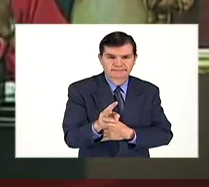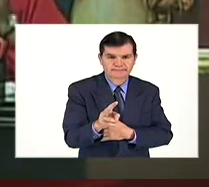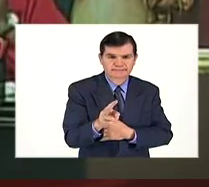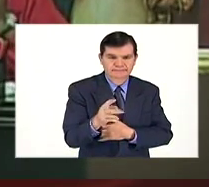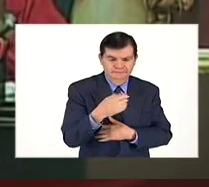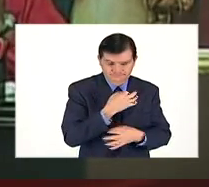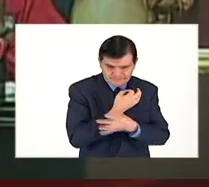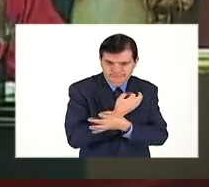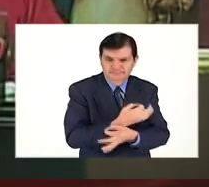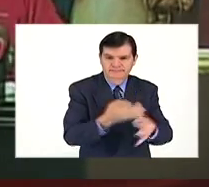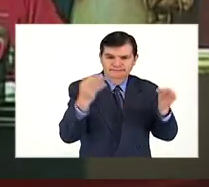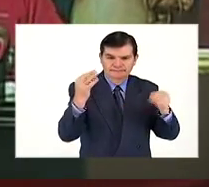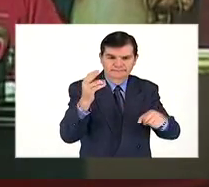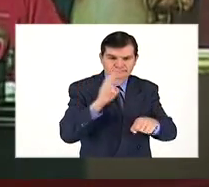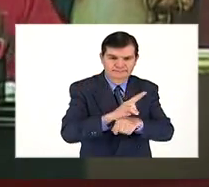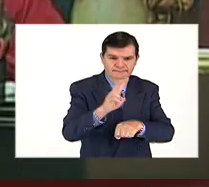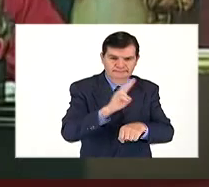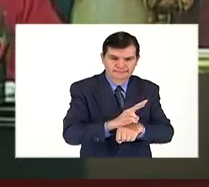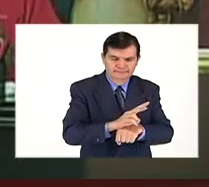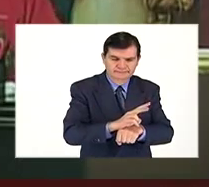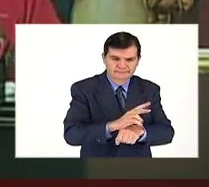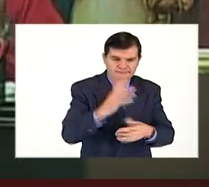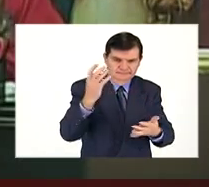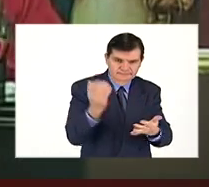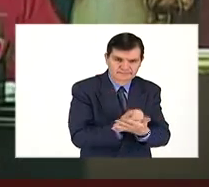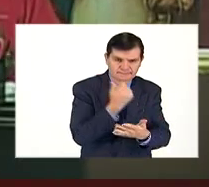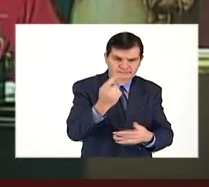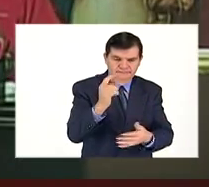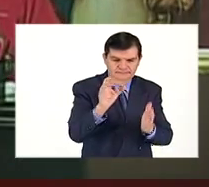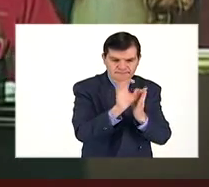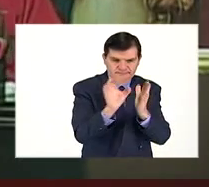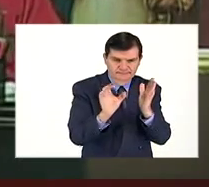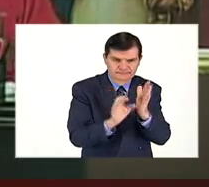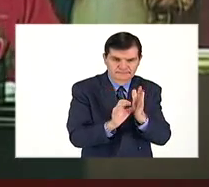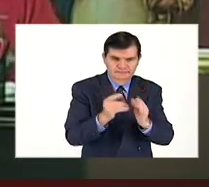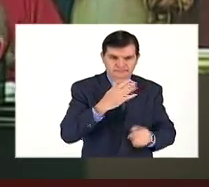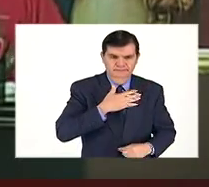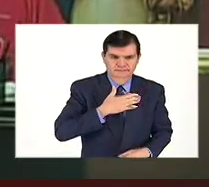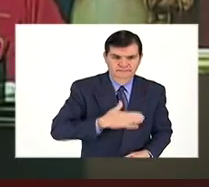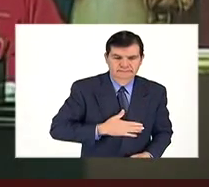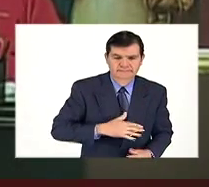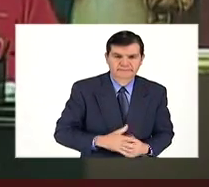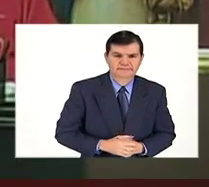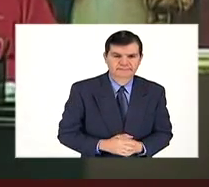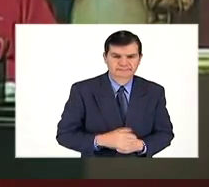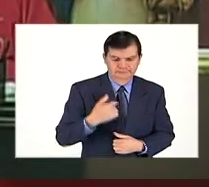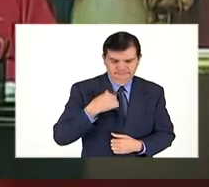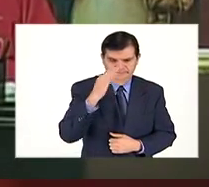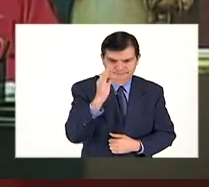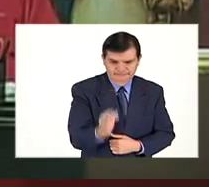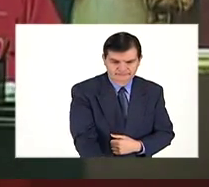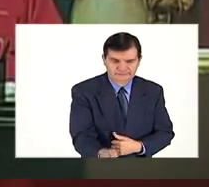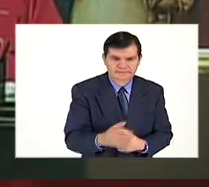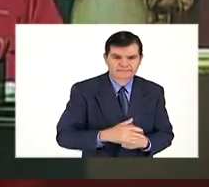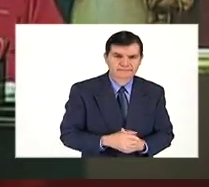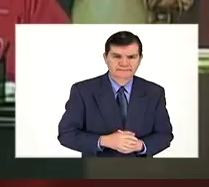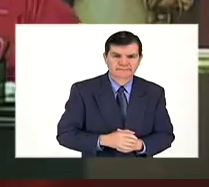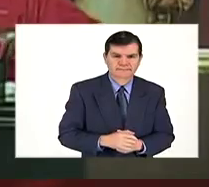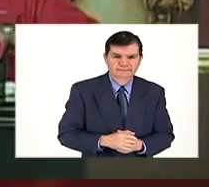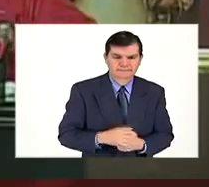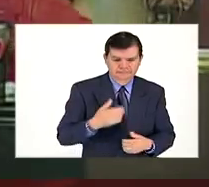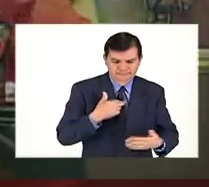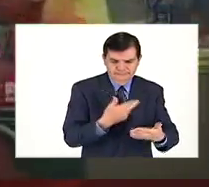a decirle a nuestra Venezuela, ha triunfado la Constitución y la democracia. Lo aceptamos.